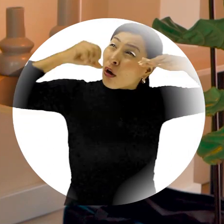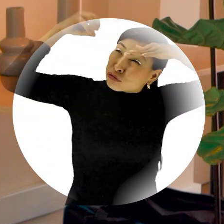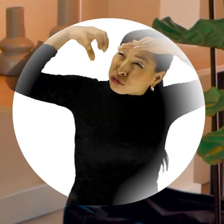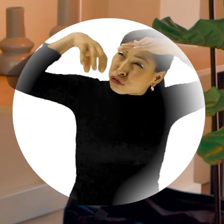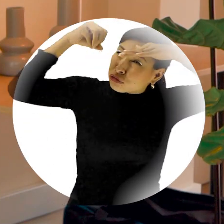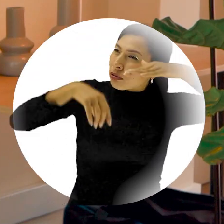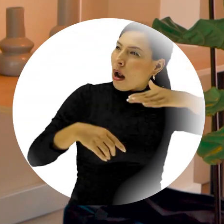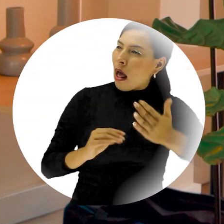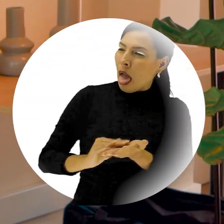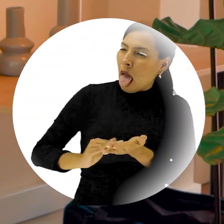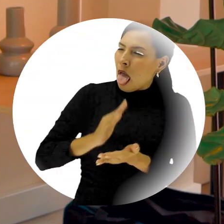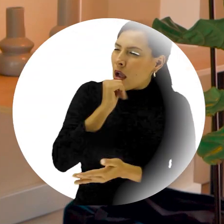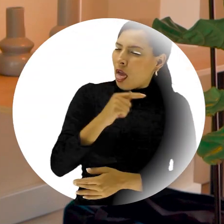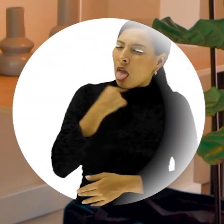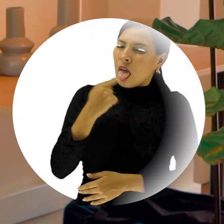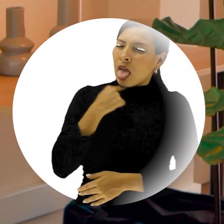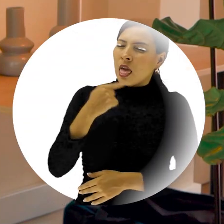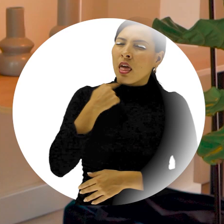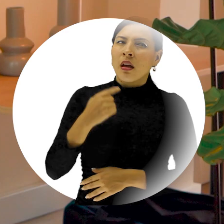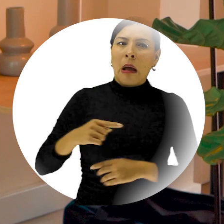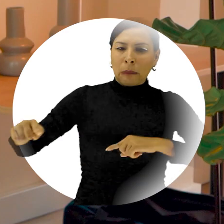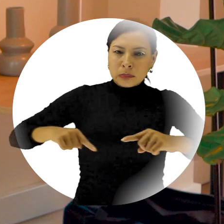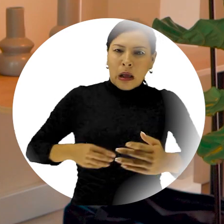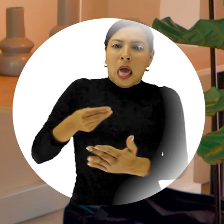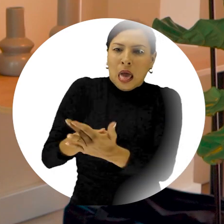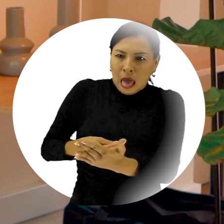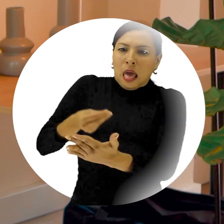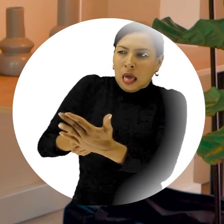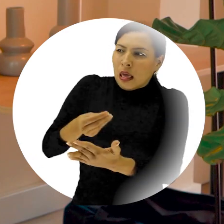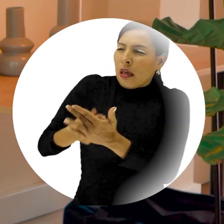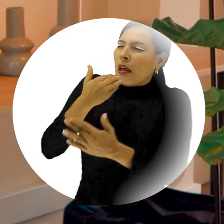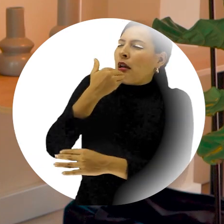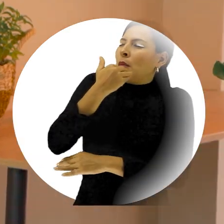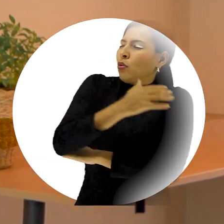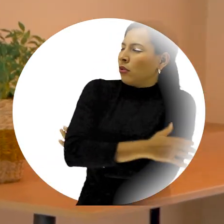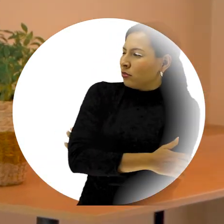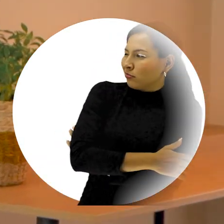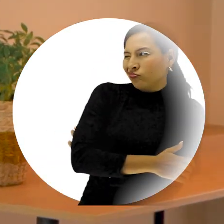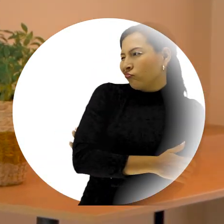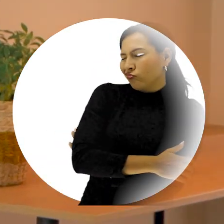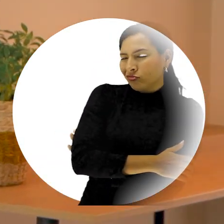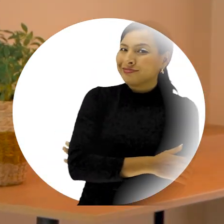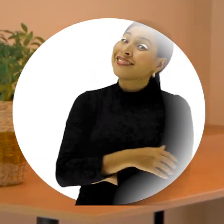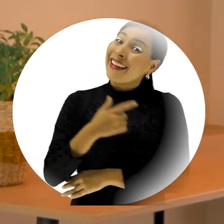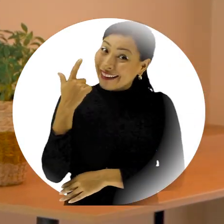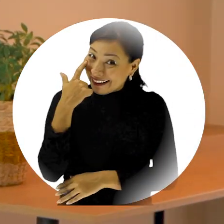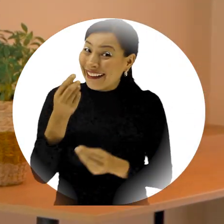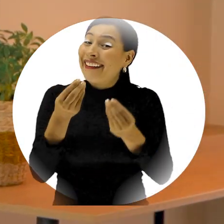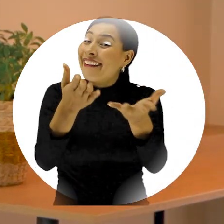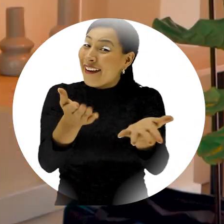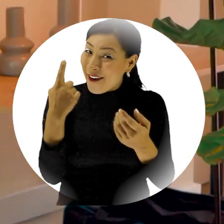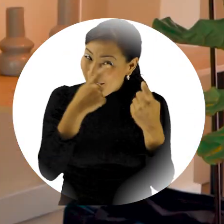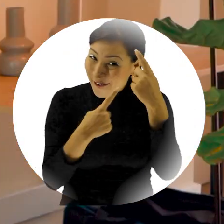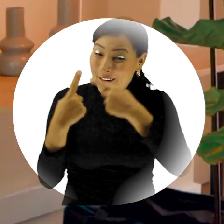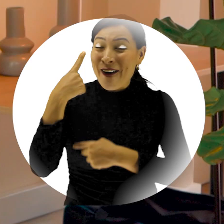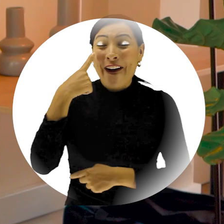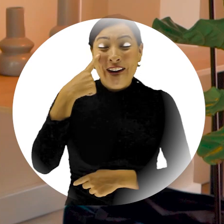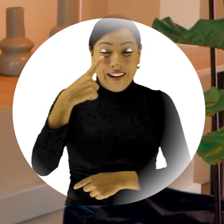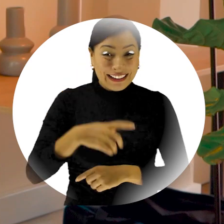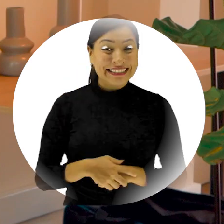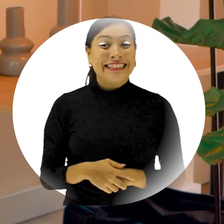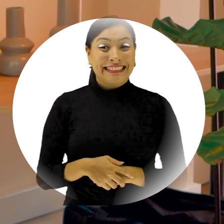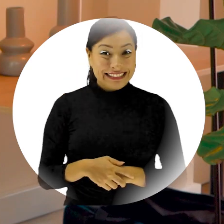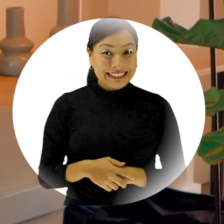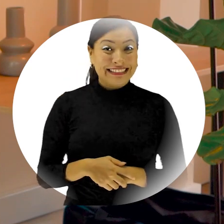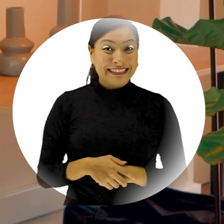más, ¿no?, la administración que en sí lo que ya habíamos planteado para los números. Entonces pónganle mucho ojo a esos detalles. Otro pro tip,